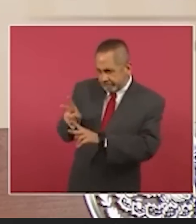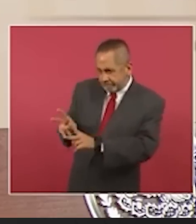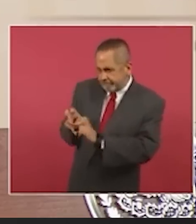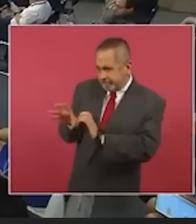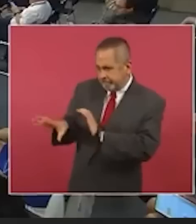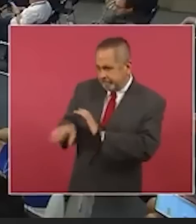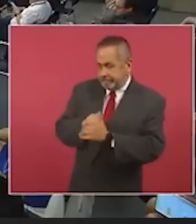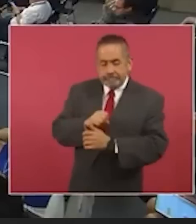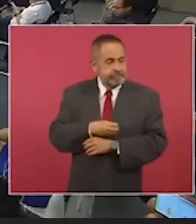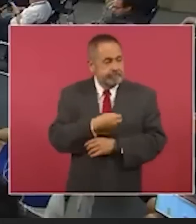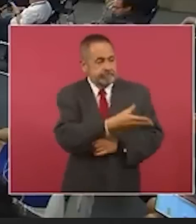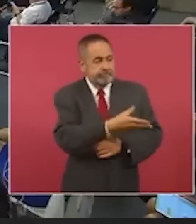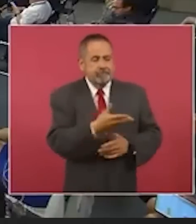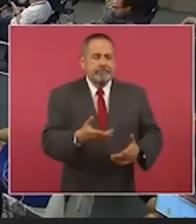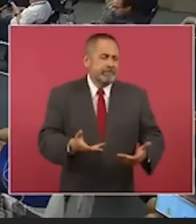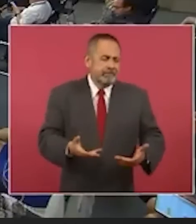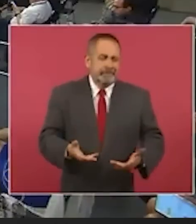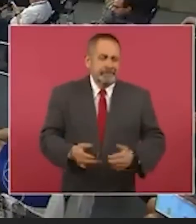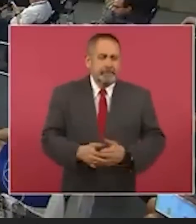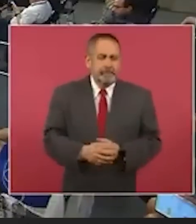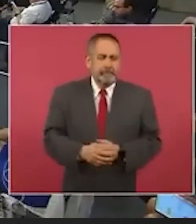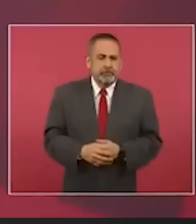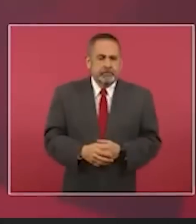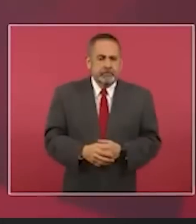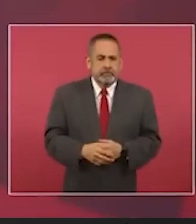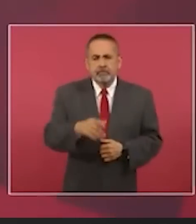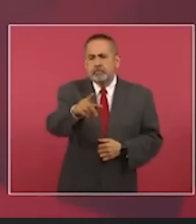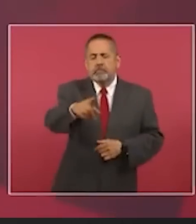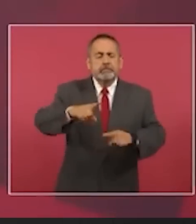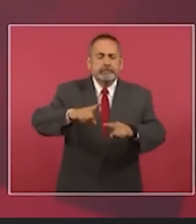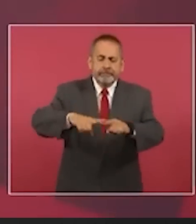Información disponible. Nada más den la fuente.